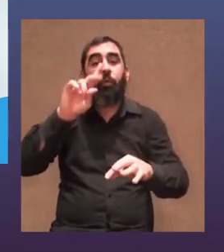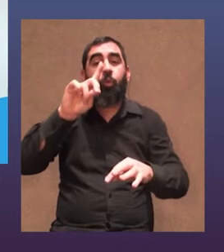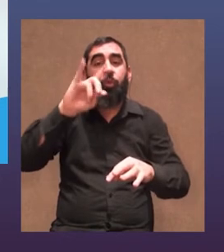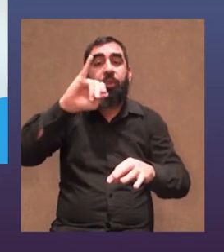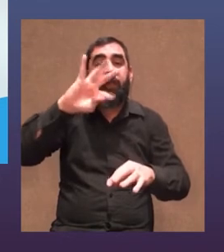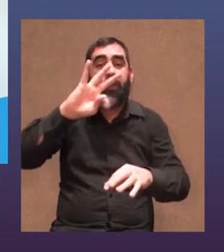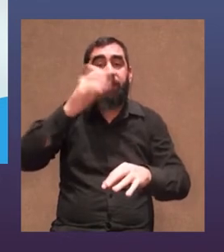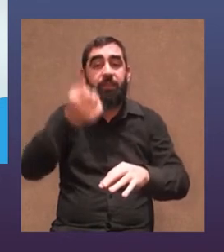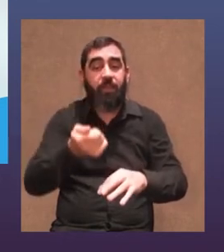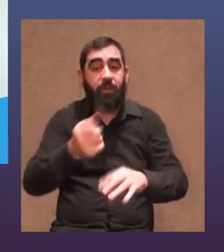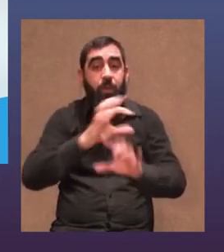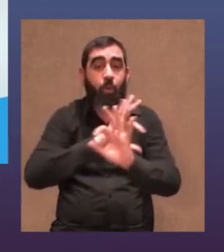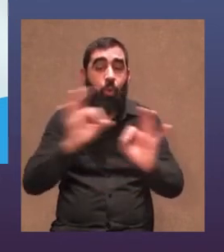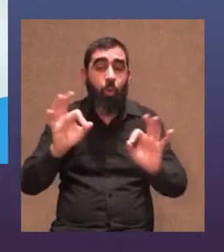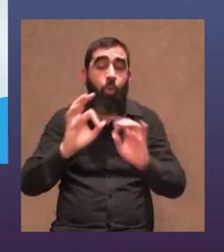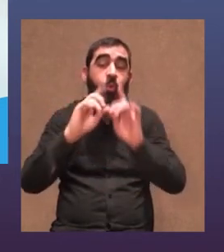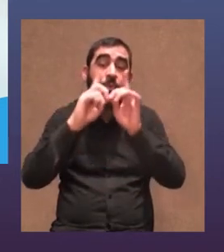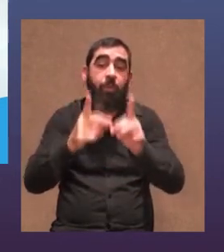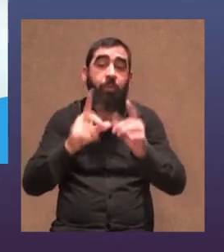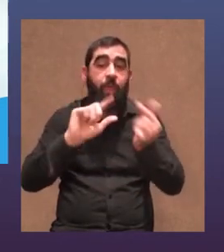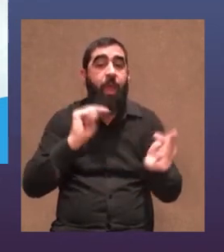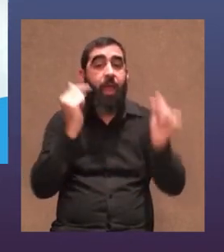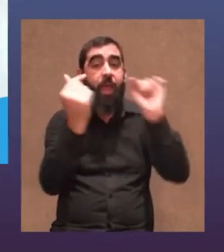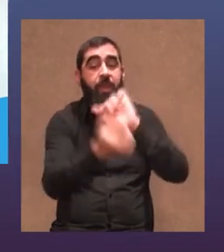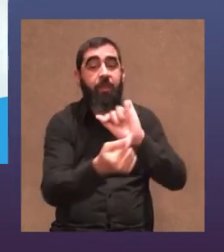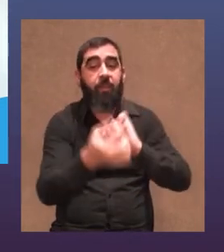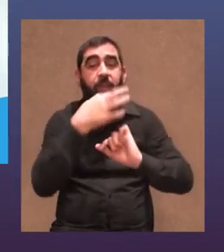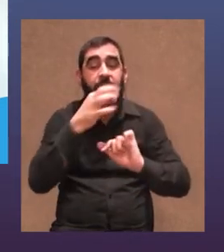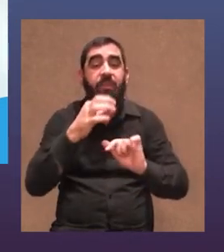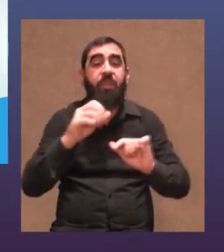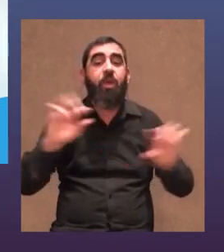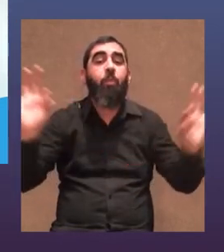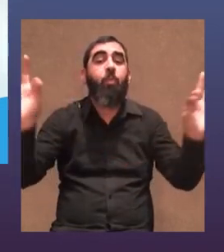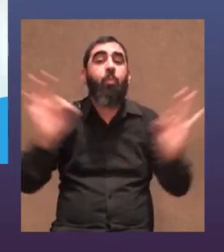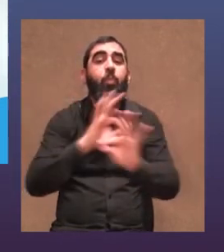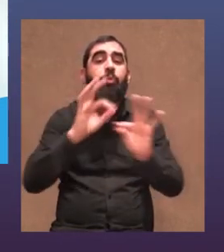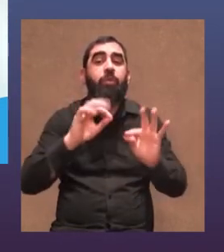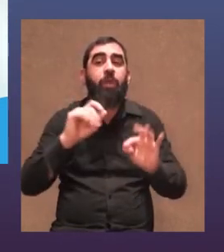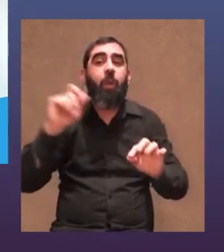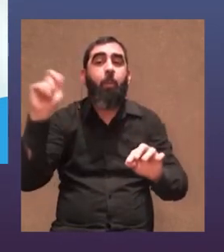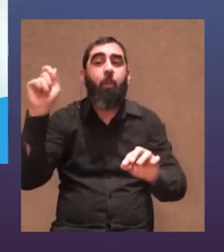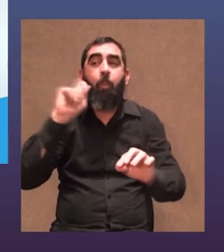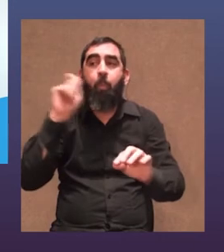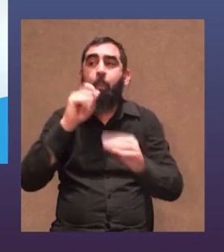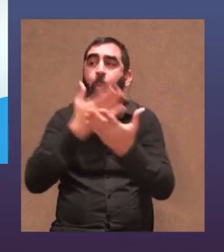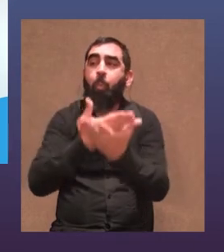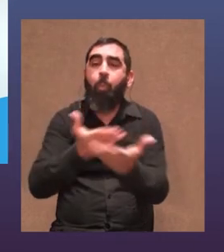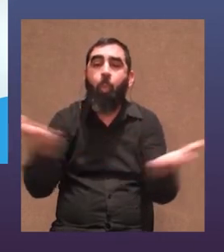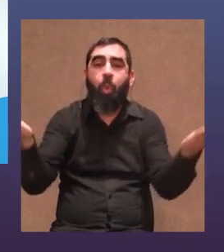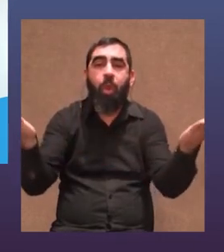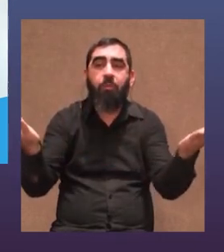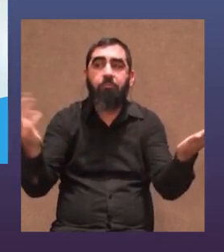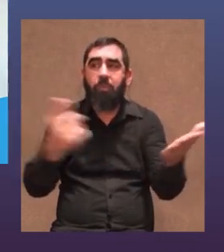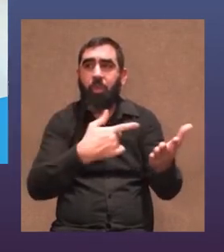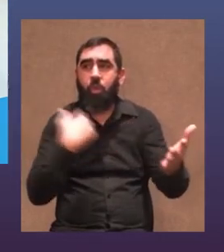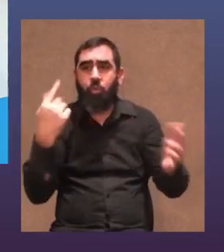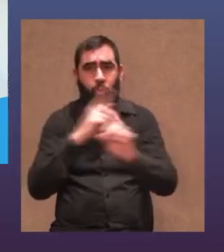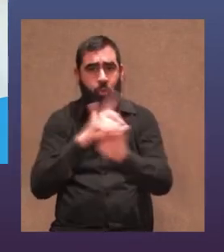Entonces, o en lo contrario, dicen música popular, entonces la nuestra que es música impopular.